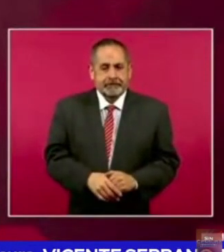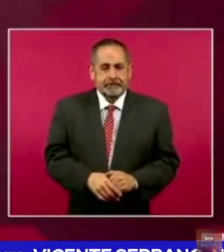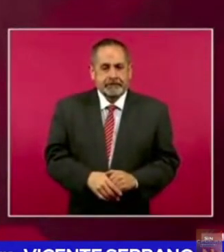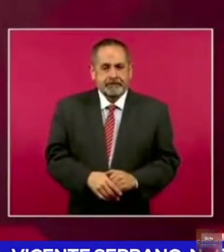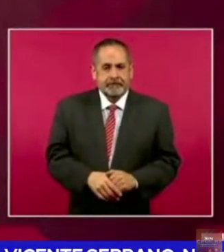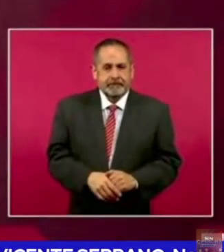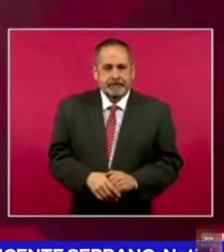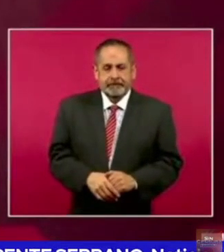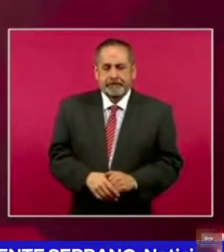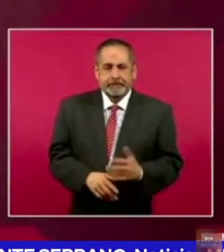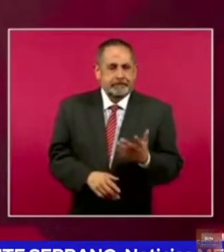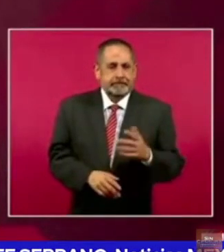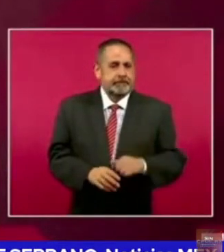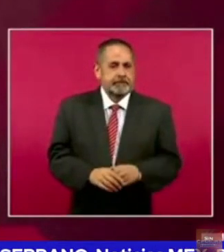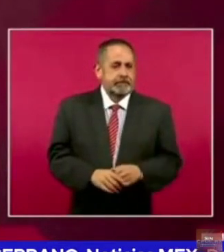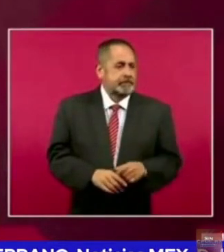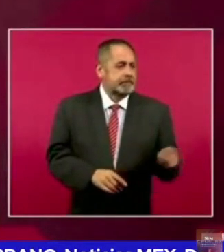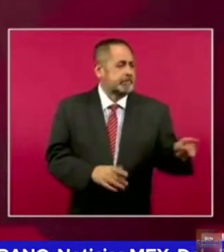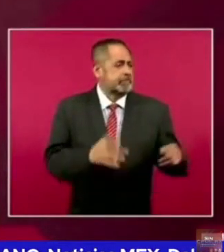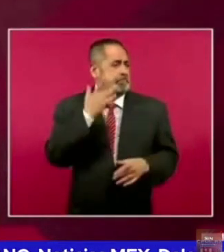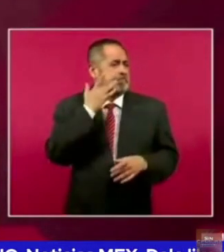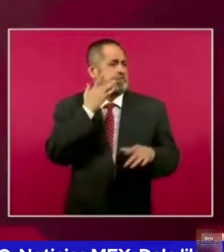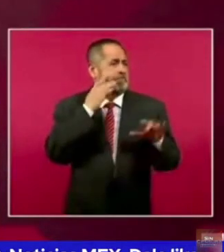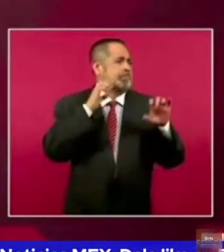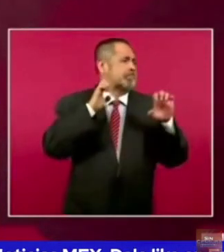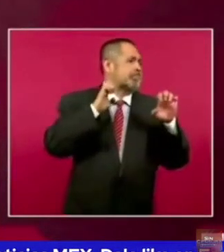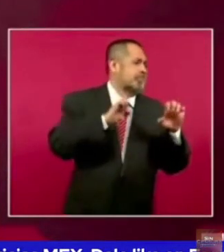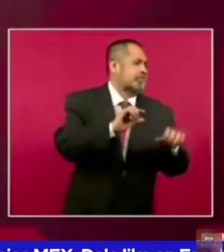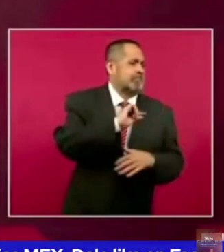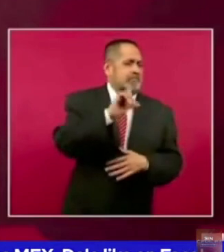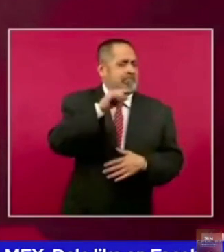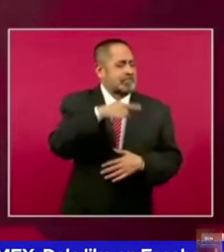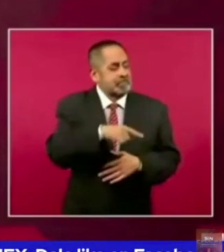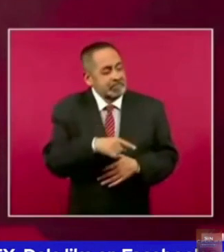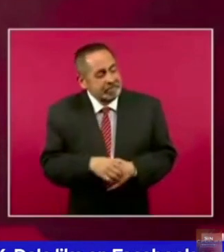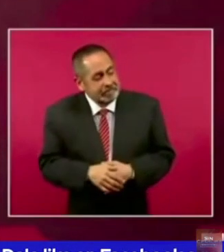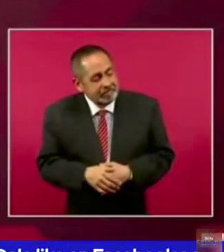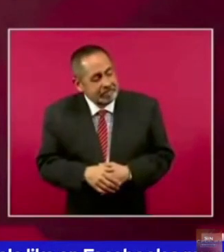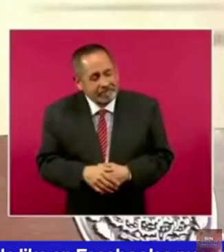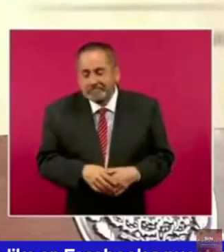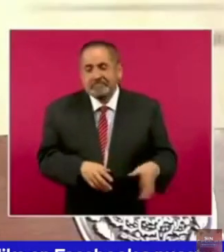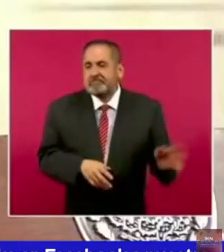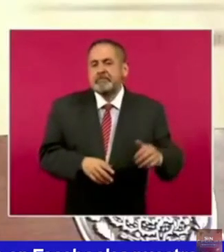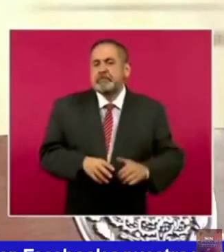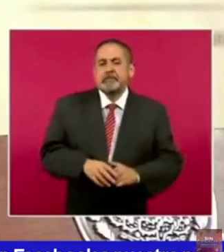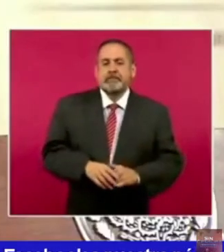por más que vivan con lujos estos periodistas famosos,